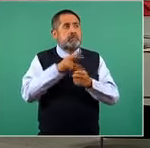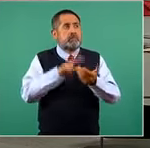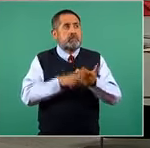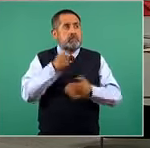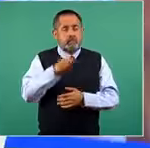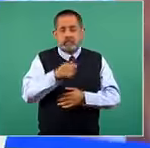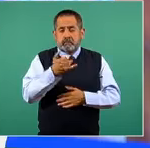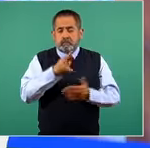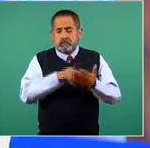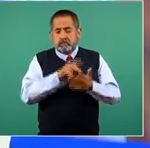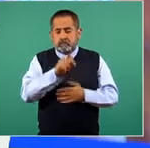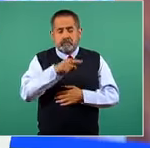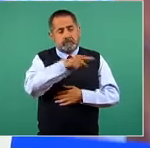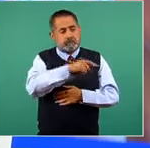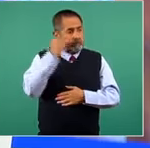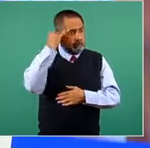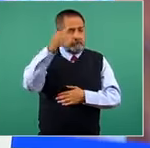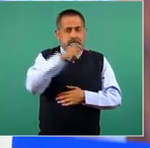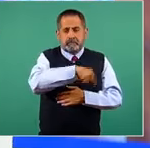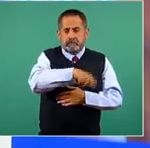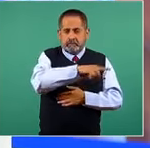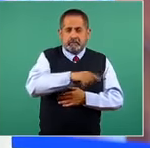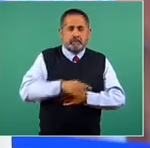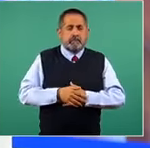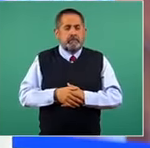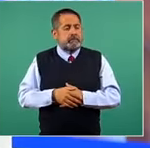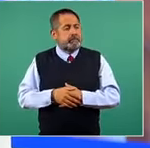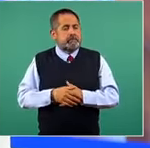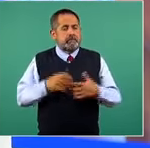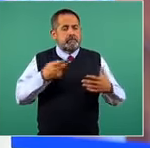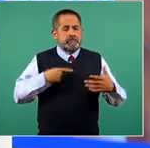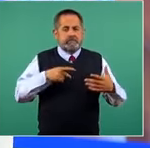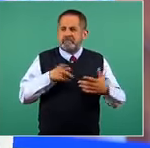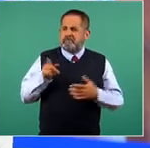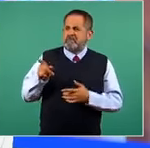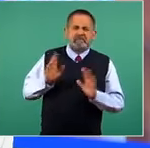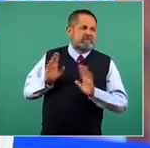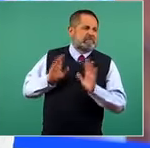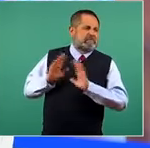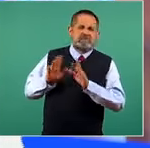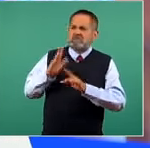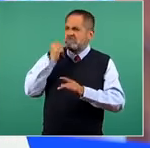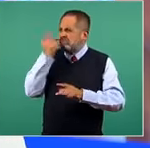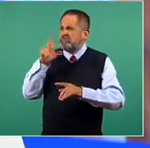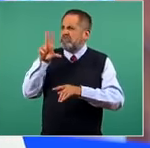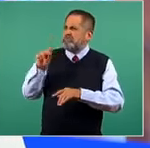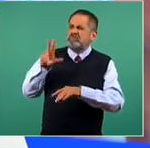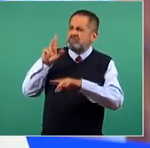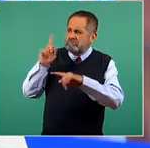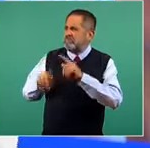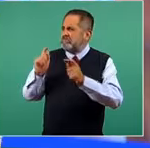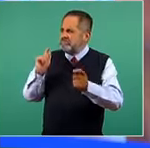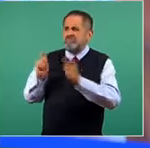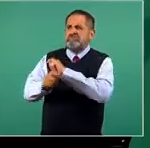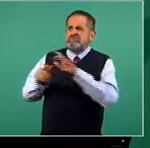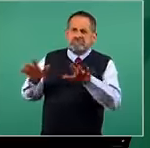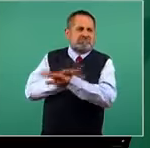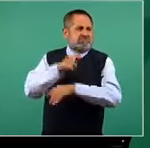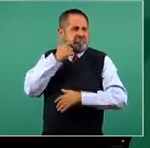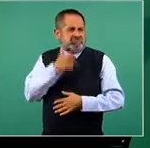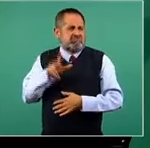20, por personas que tienen aversión a esta transformación,